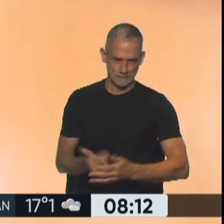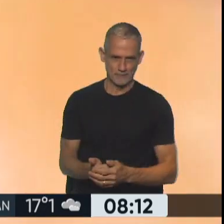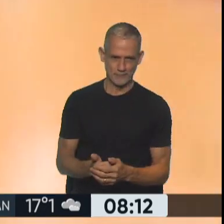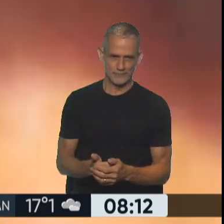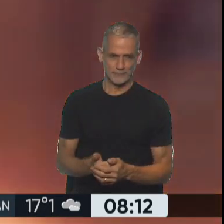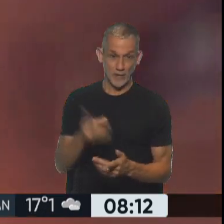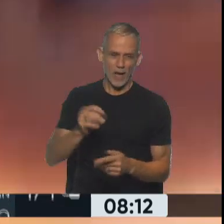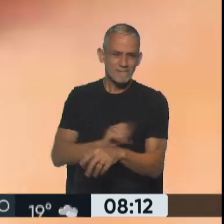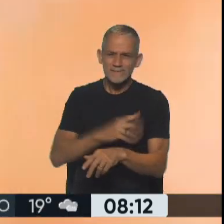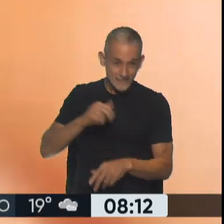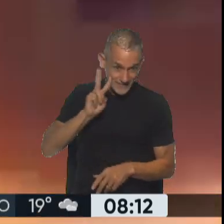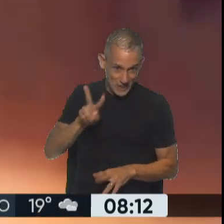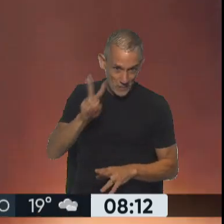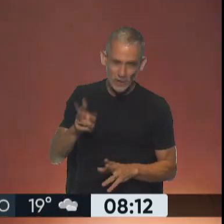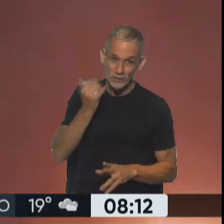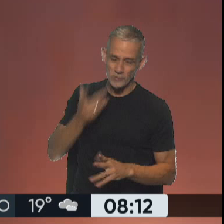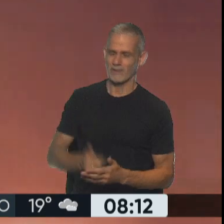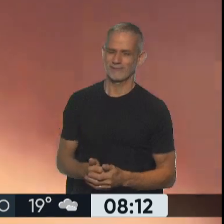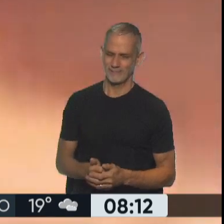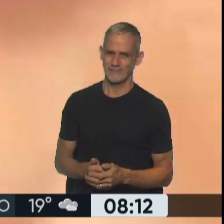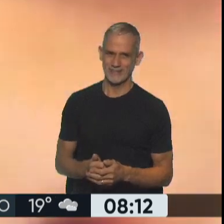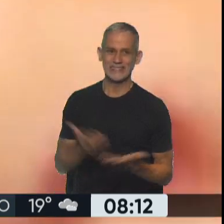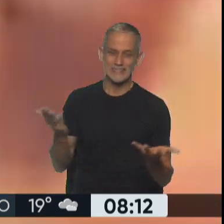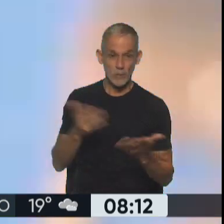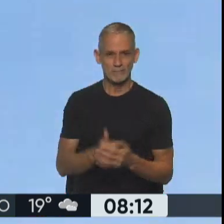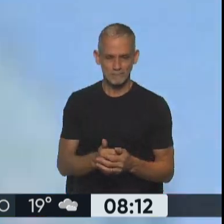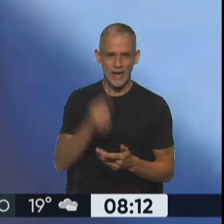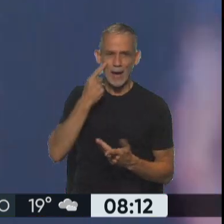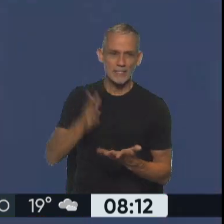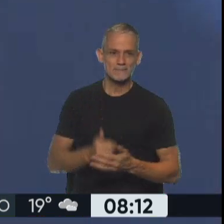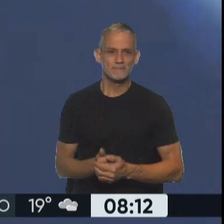te emociona verlo ahí está